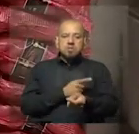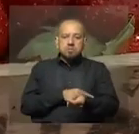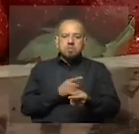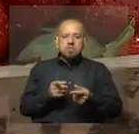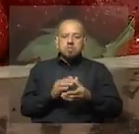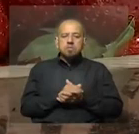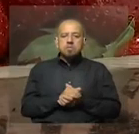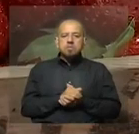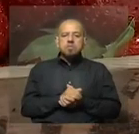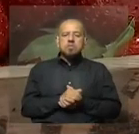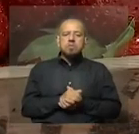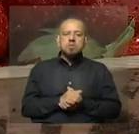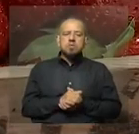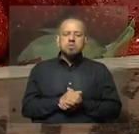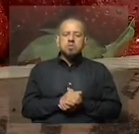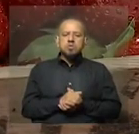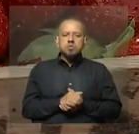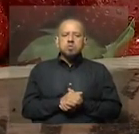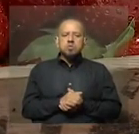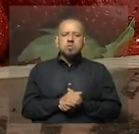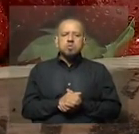Bien. Perfecto. Yo te quería preguntar, voy a irme